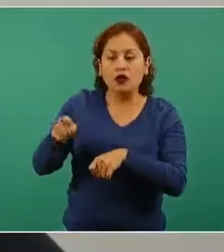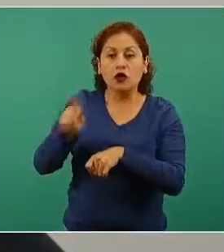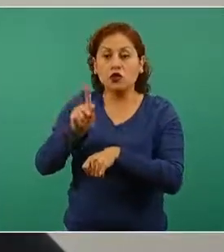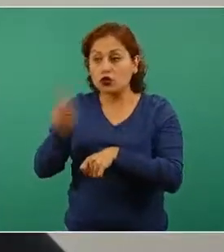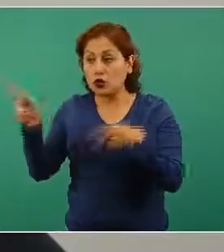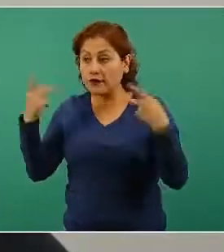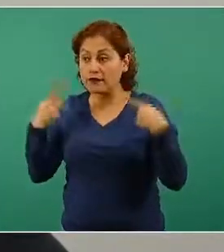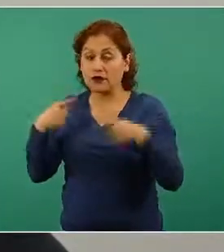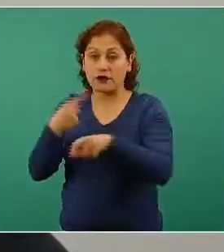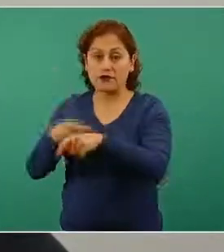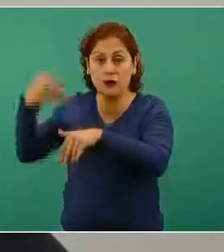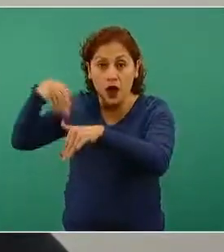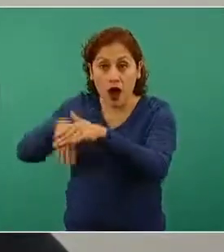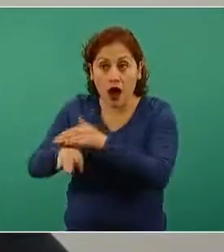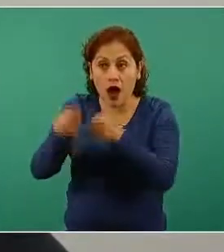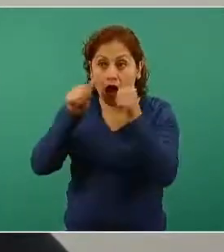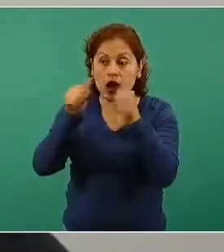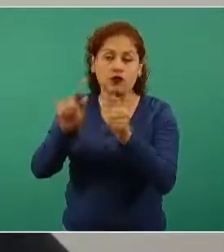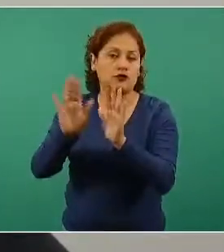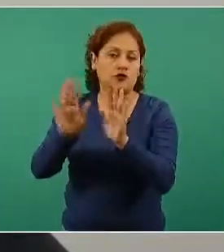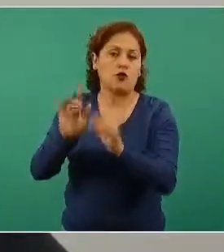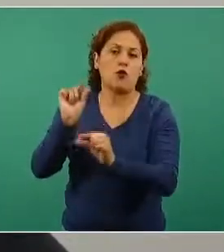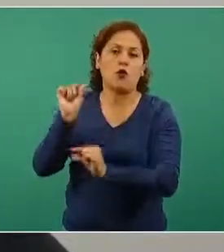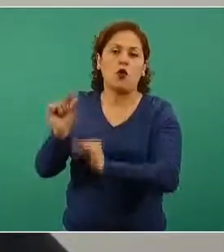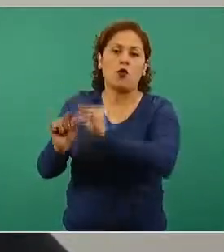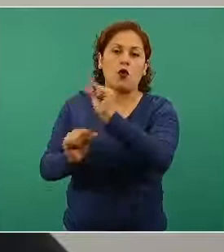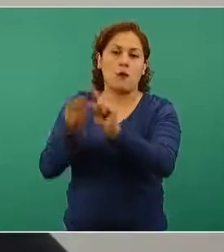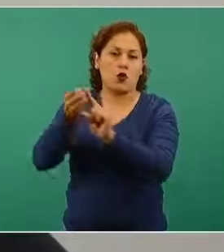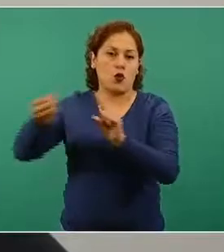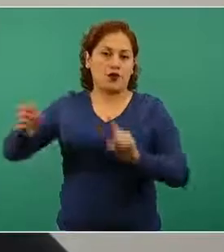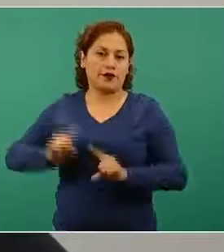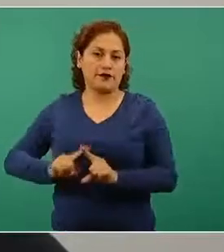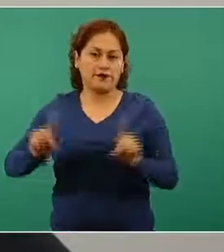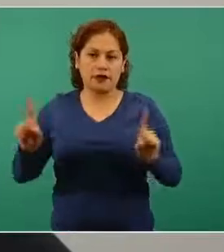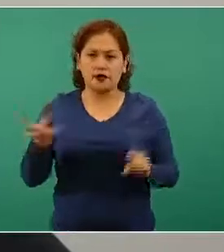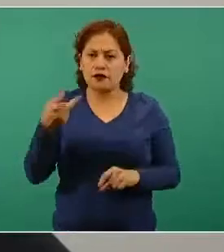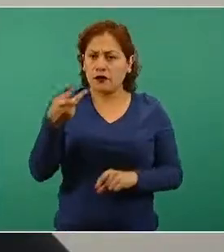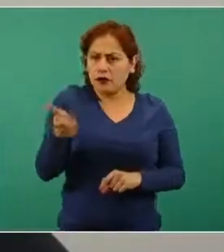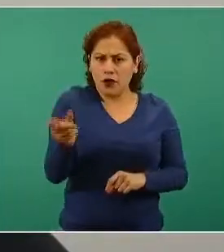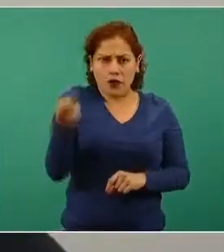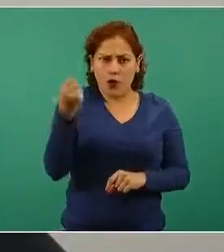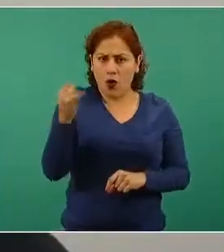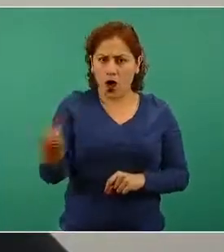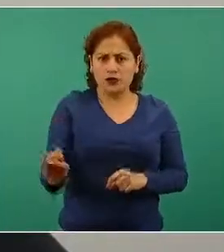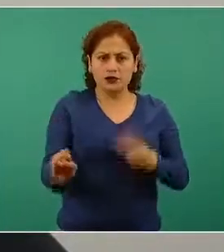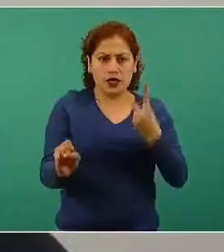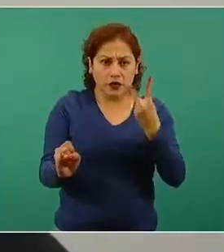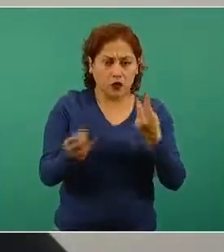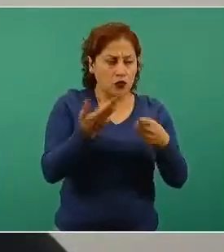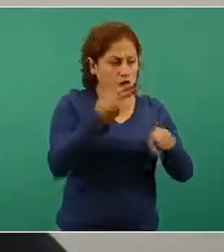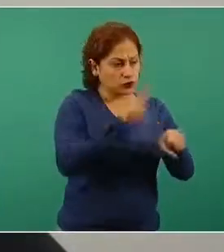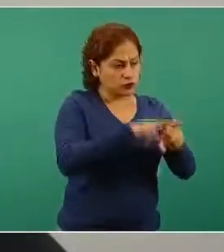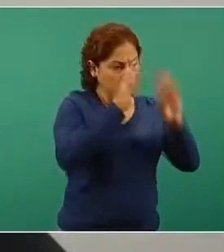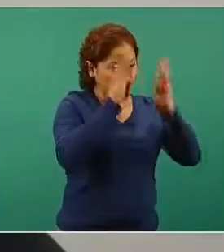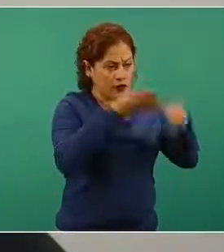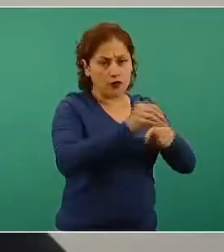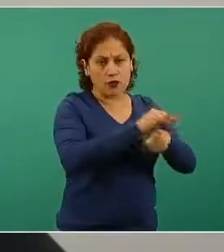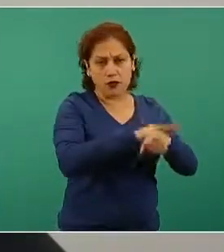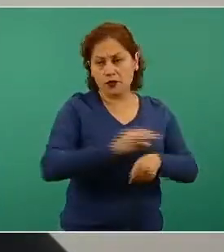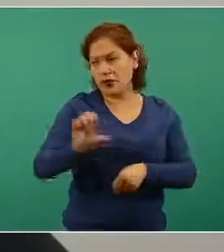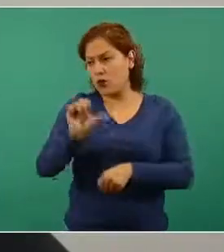hospitales de salud mental en todo el país también continuaron dando sus servicios para cubrir este tipo